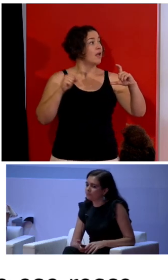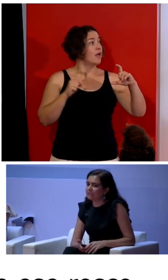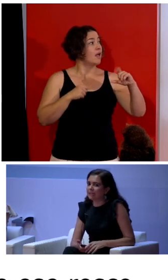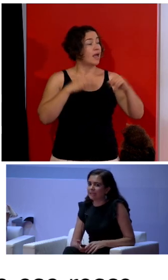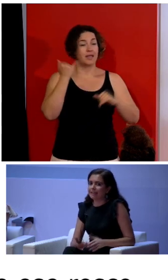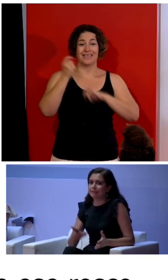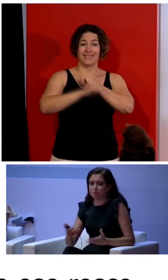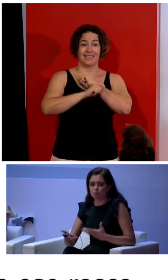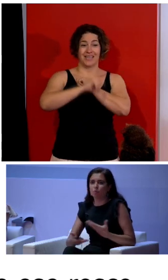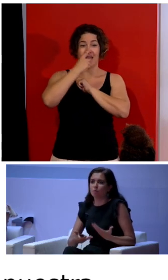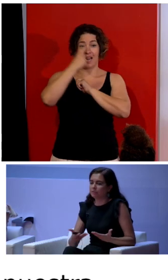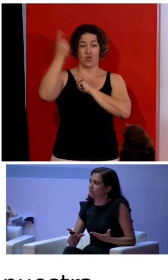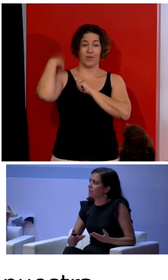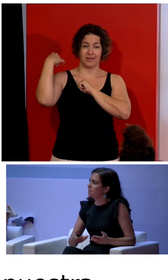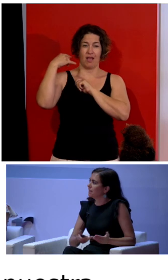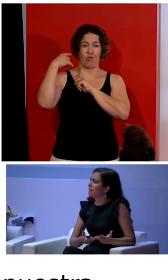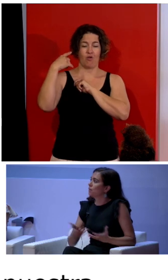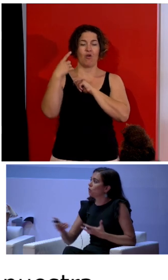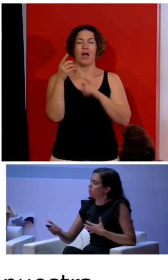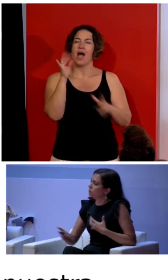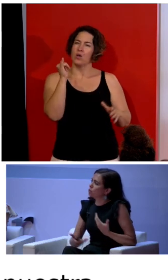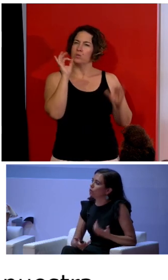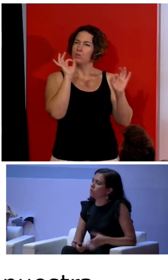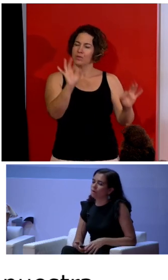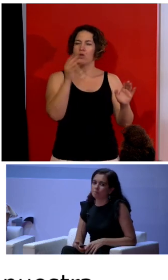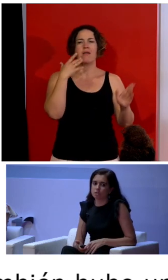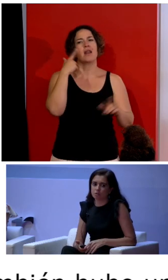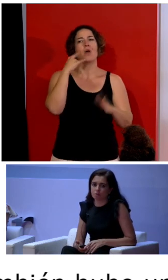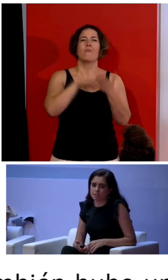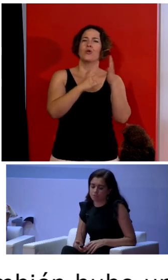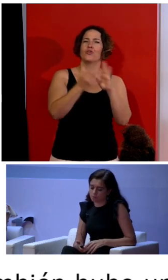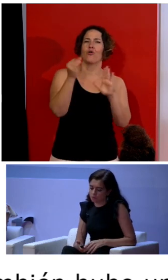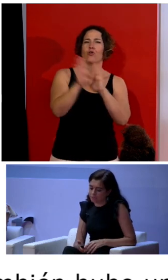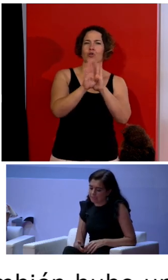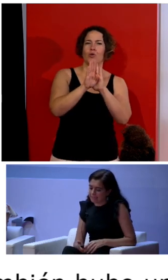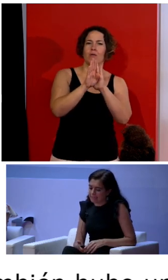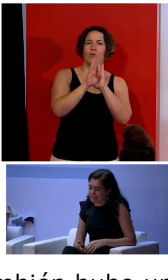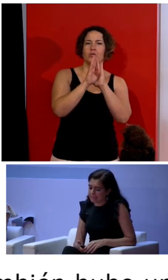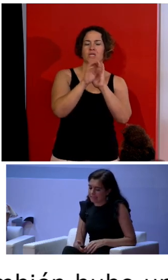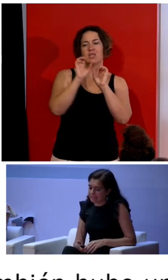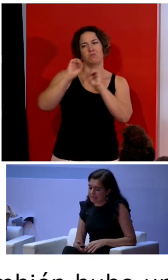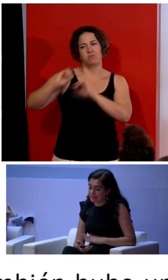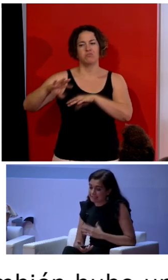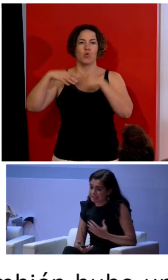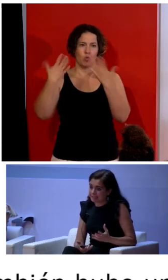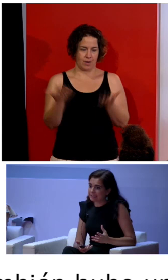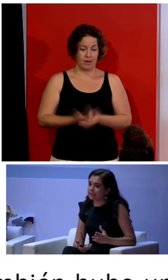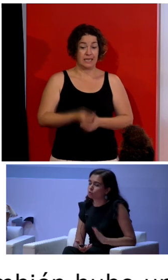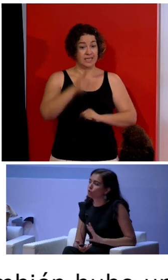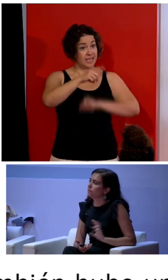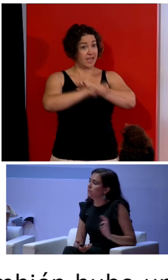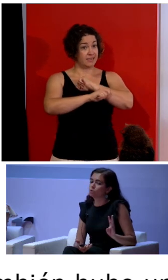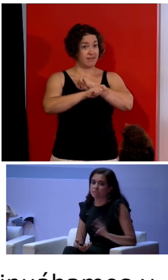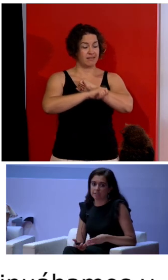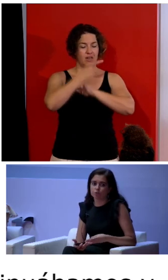pasado y ahí también pues, hubo un momento de con qué proyectos continuábamos y con cuáles no, ¿no? En esa estrategia